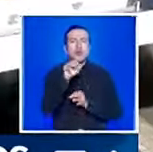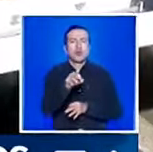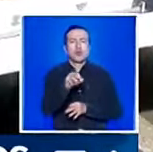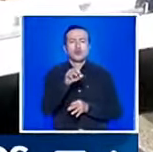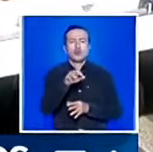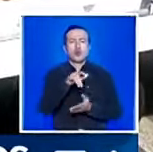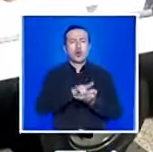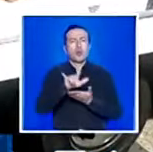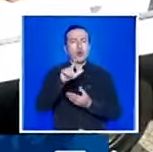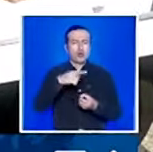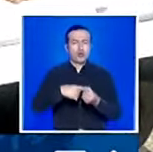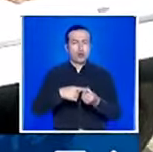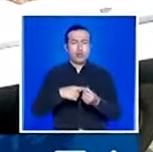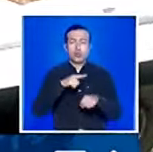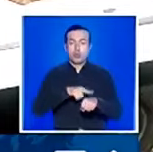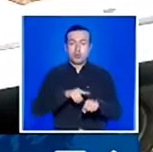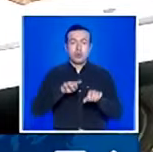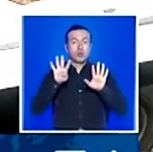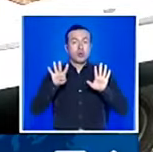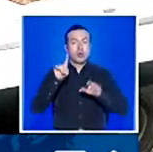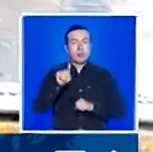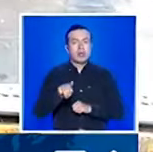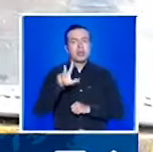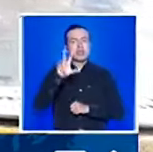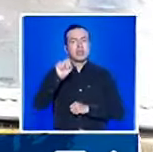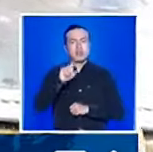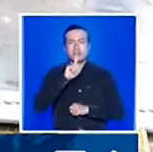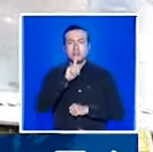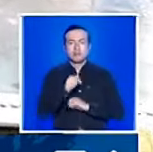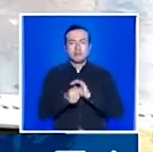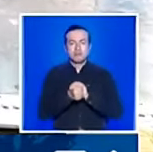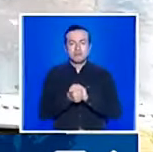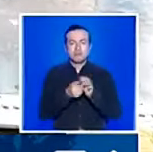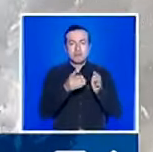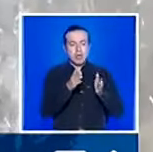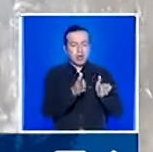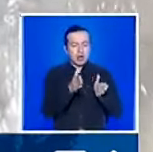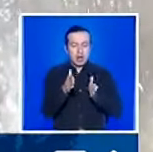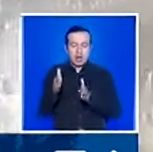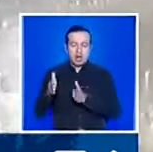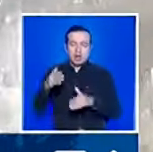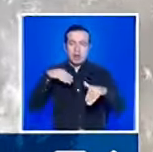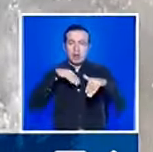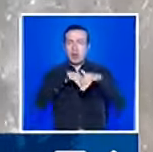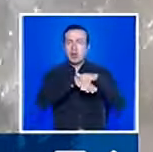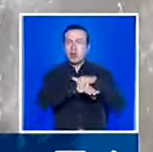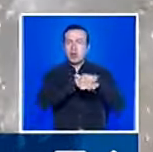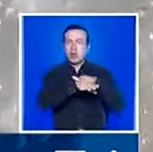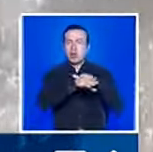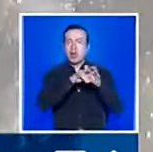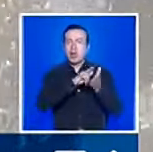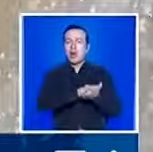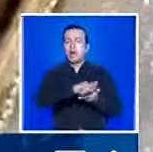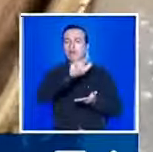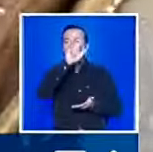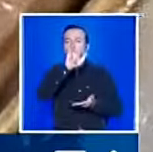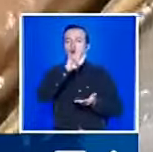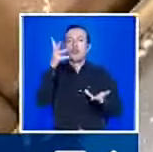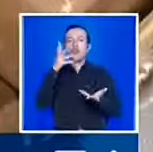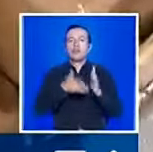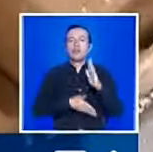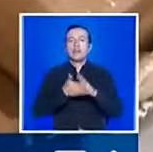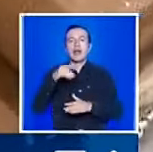Según la policía, a las 9:30 se colocó una carreta con 6 cajas grandes de cartón en la parte posterior de un avión con destino a Qatar.